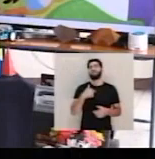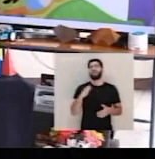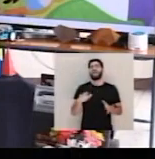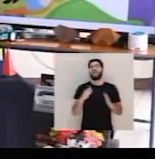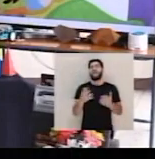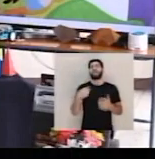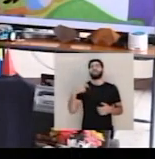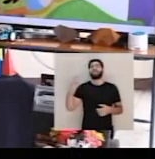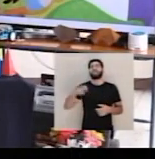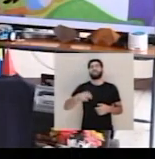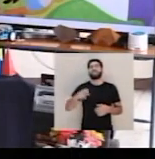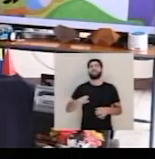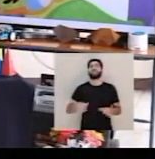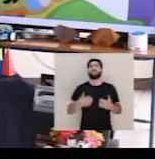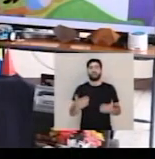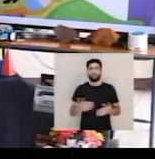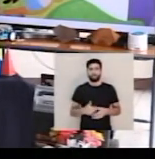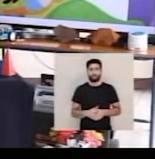qué necesitamos?